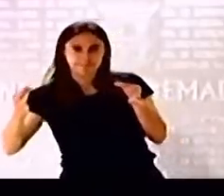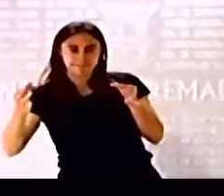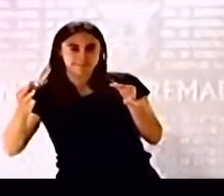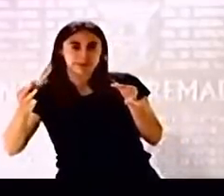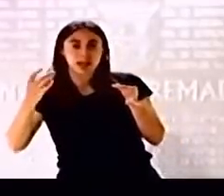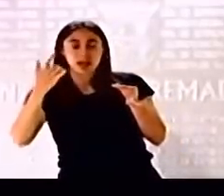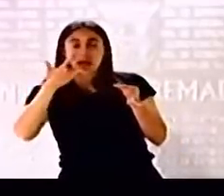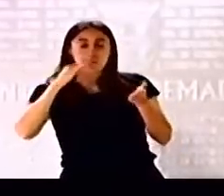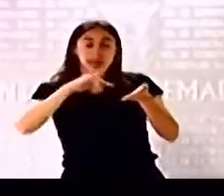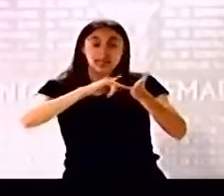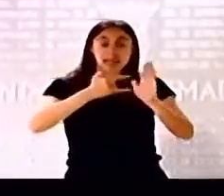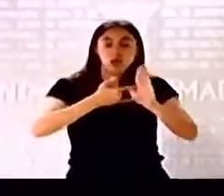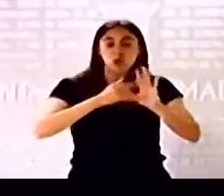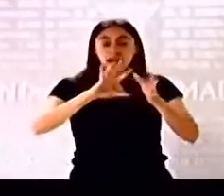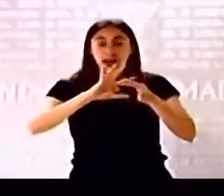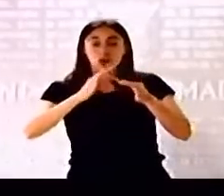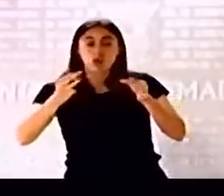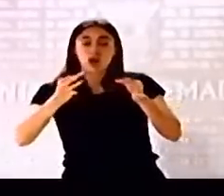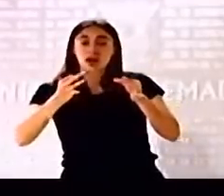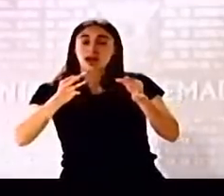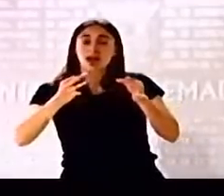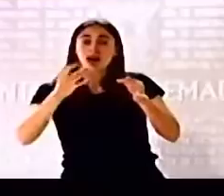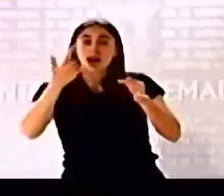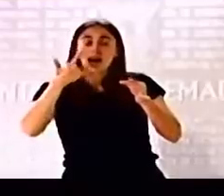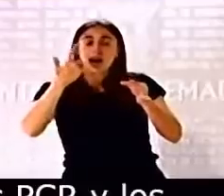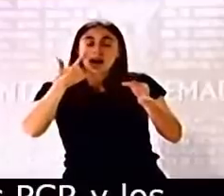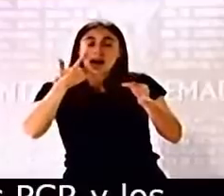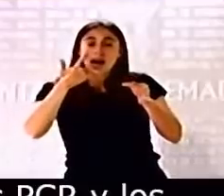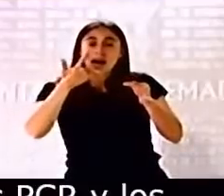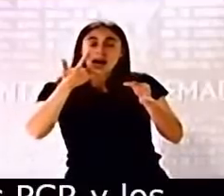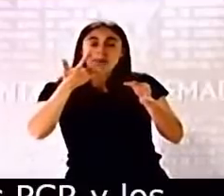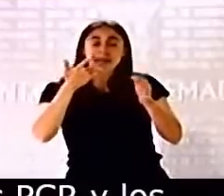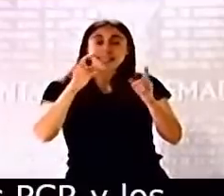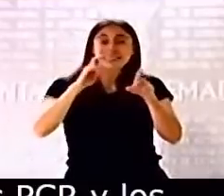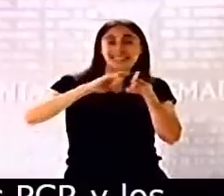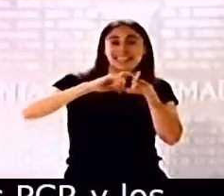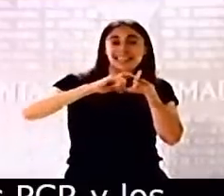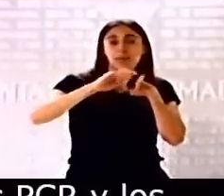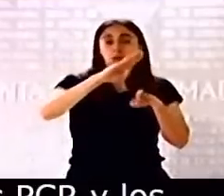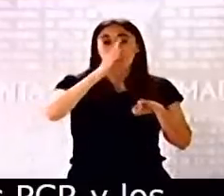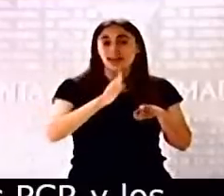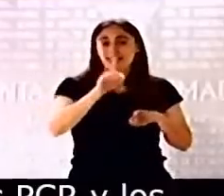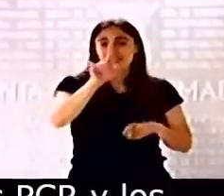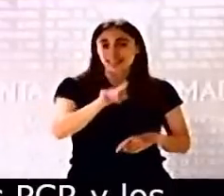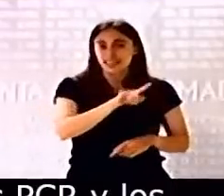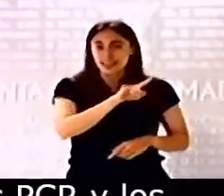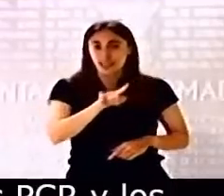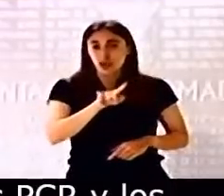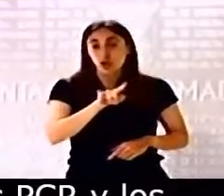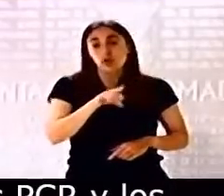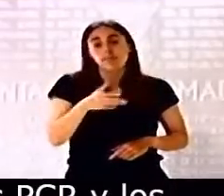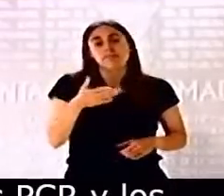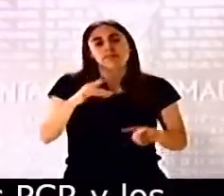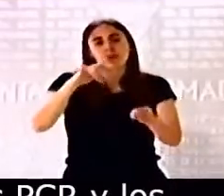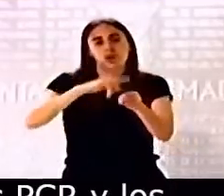secuenciación para ver si es variante brasileña o no es variante brasileña no la tendremos hasta el